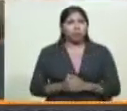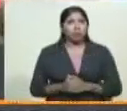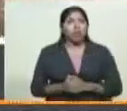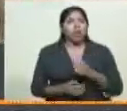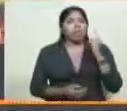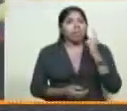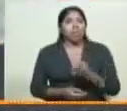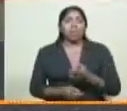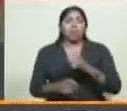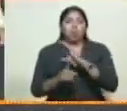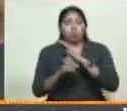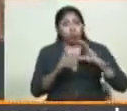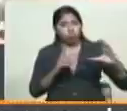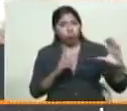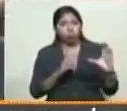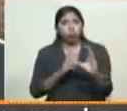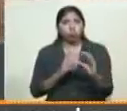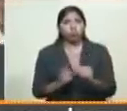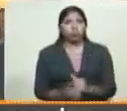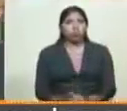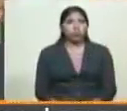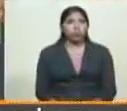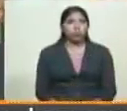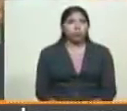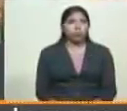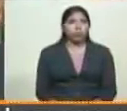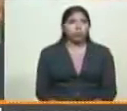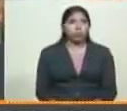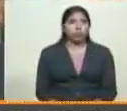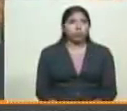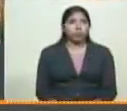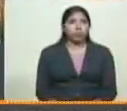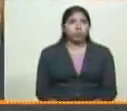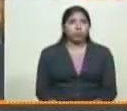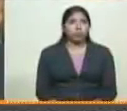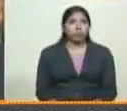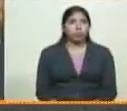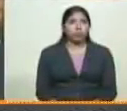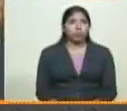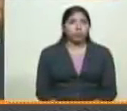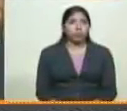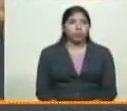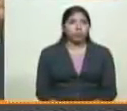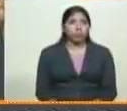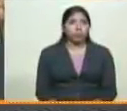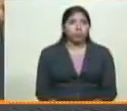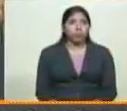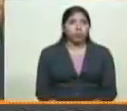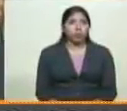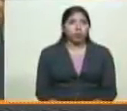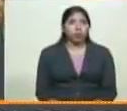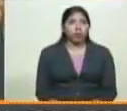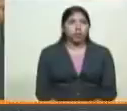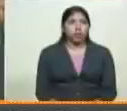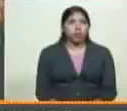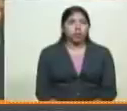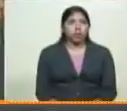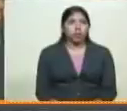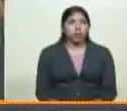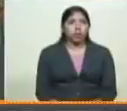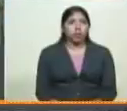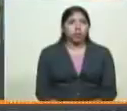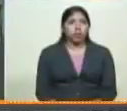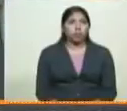la cultura, la familia, el niño, la niña, la mujer embarazada,